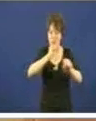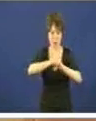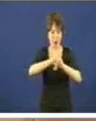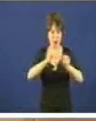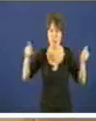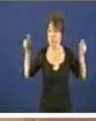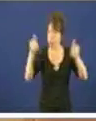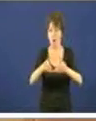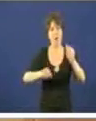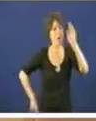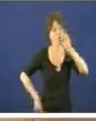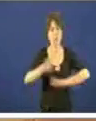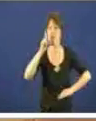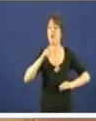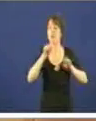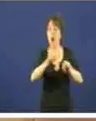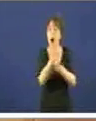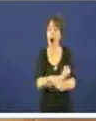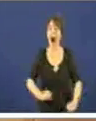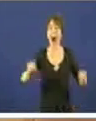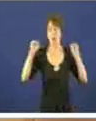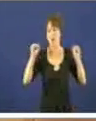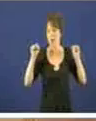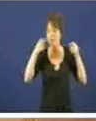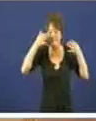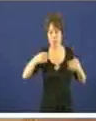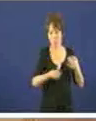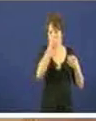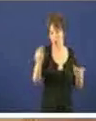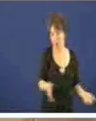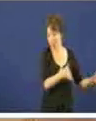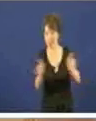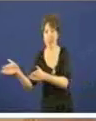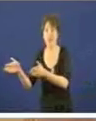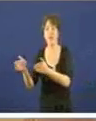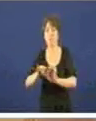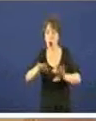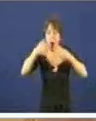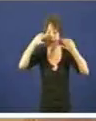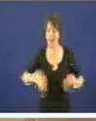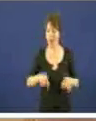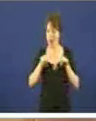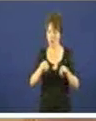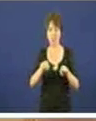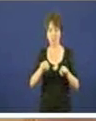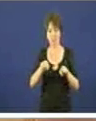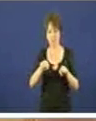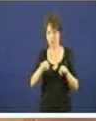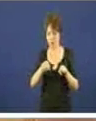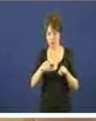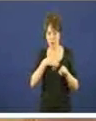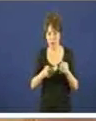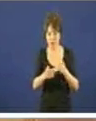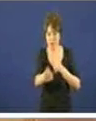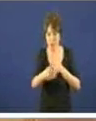ven desenvolvendo, a pesar da desviación que houbo, cara edificios suntuarios, etc., non ten prácticamente posibilidades de subsistir